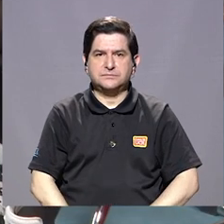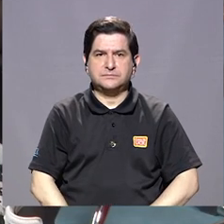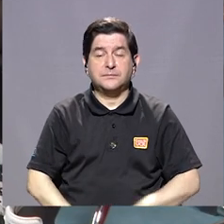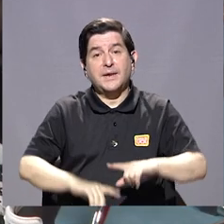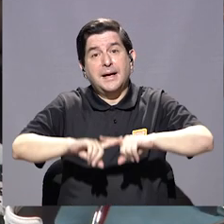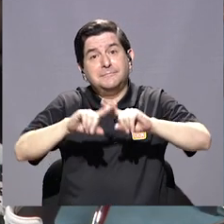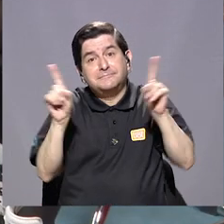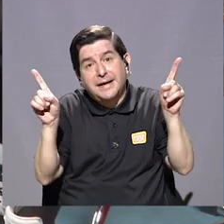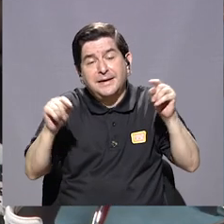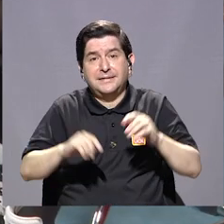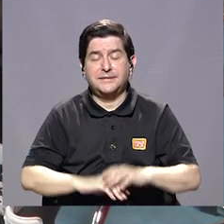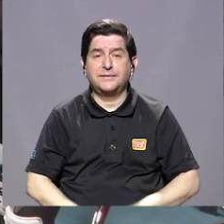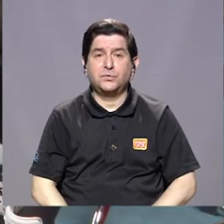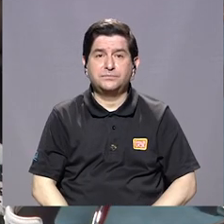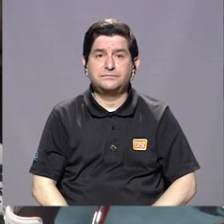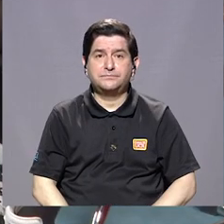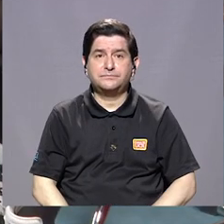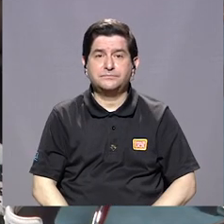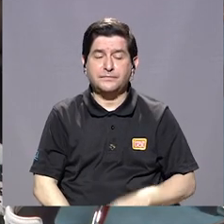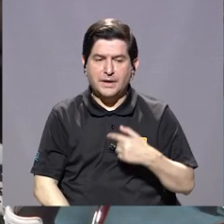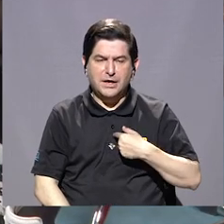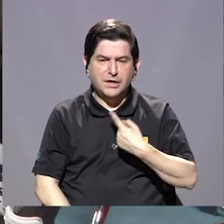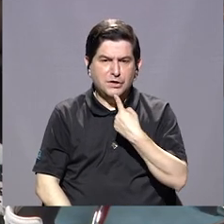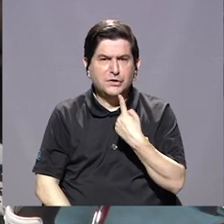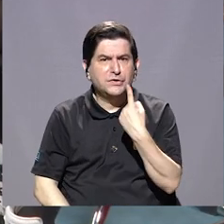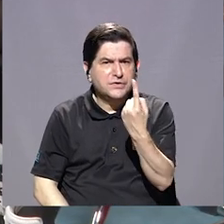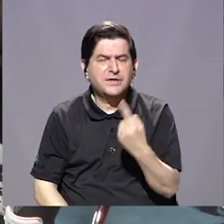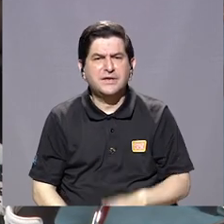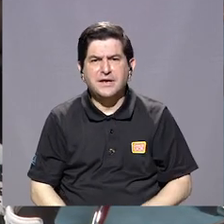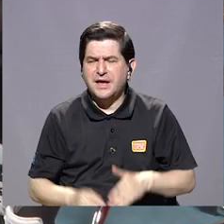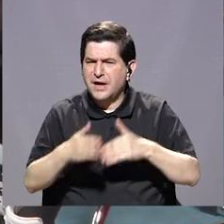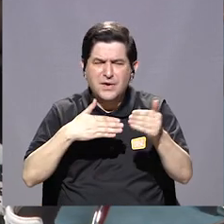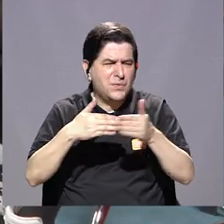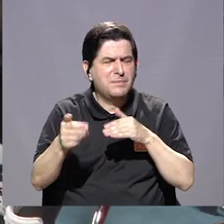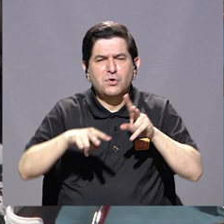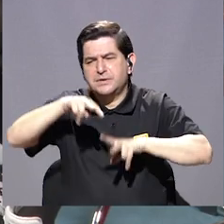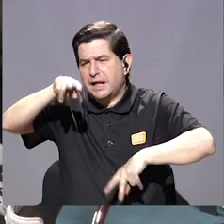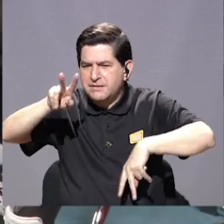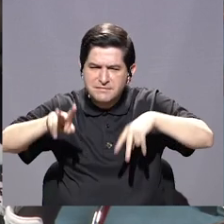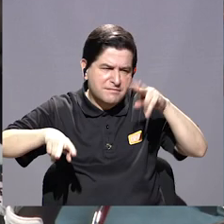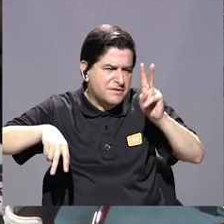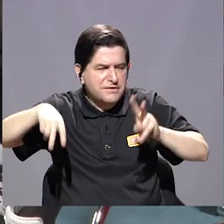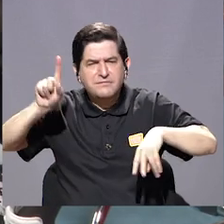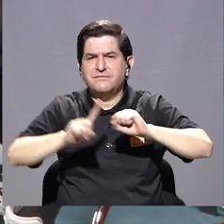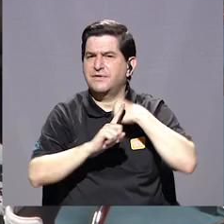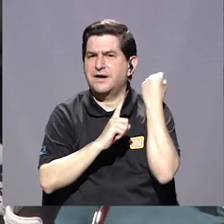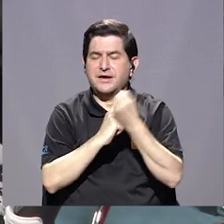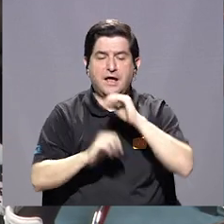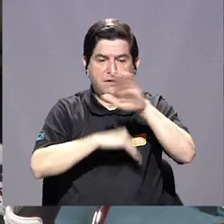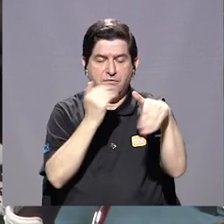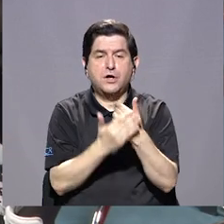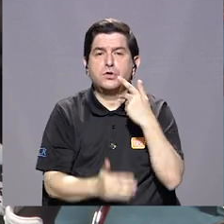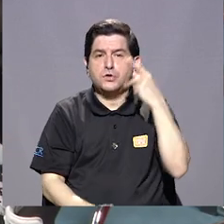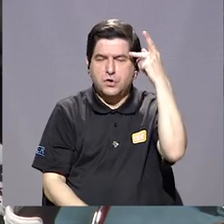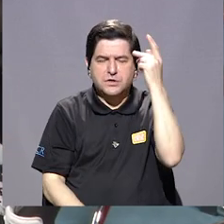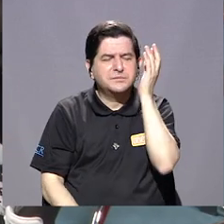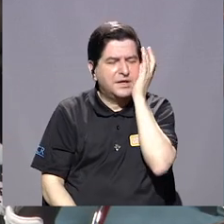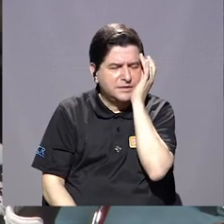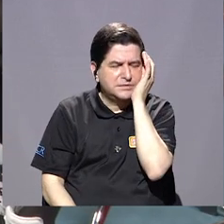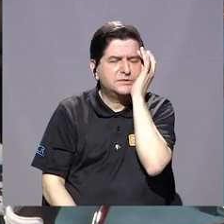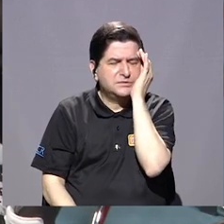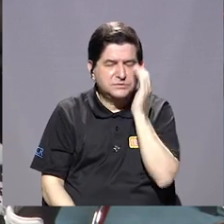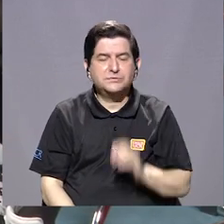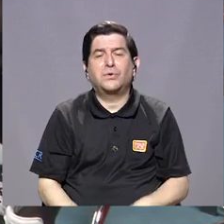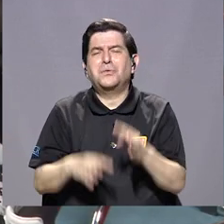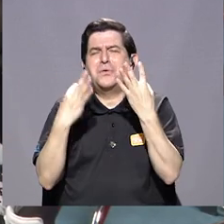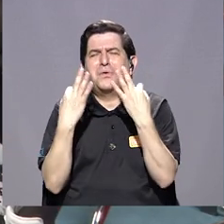Pero bueno, yo digo que a pesar de los altos y los bajos, Tuve unos padres que siempre se preocuparon o